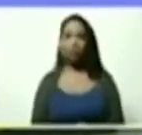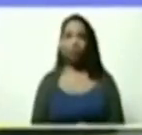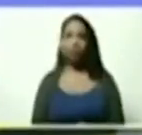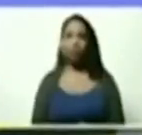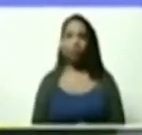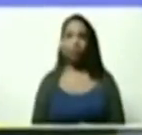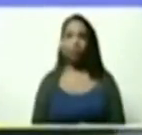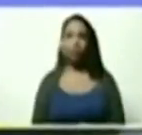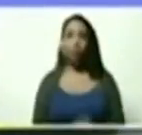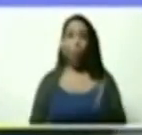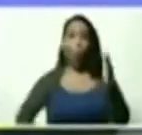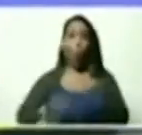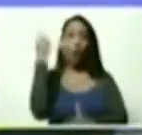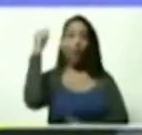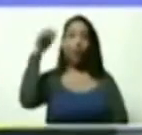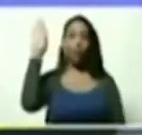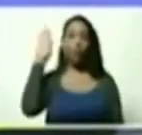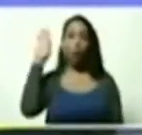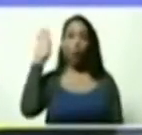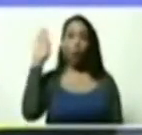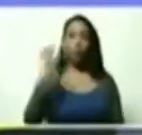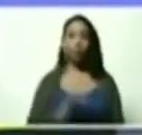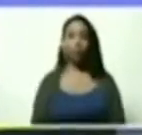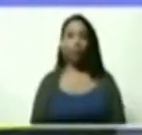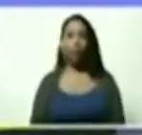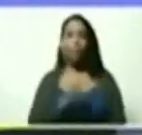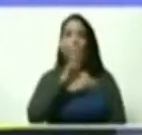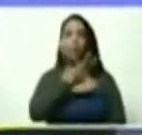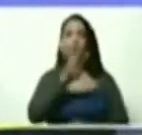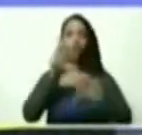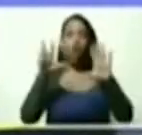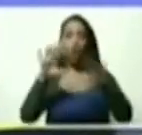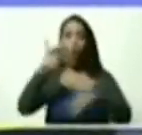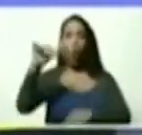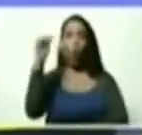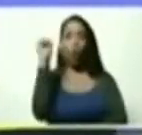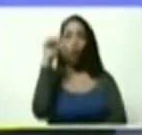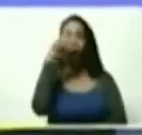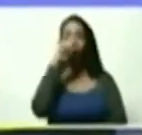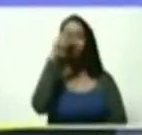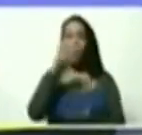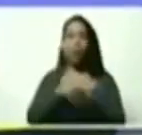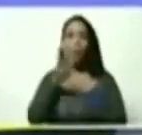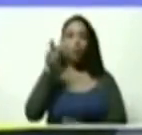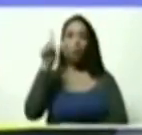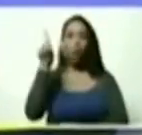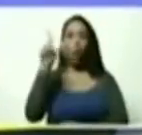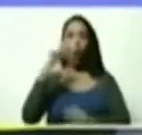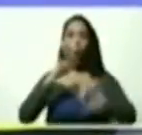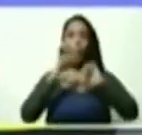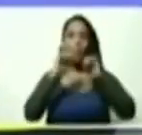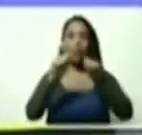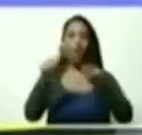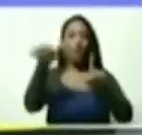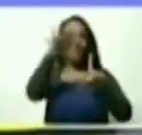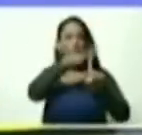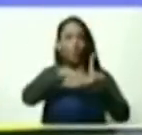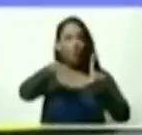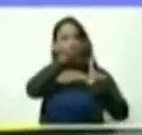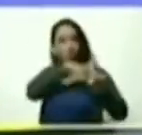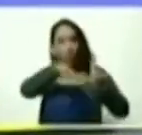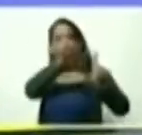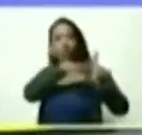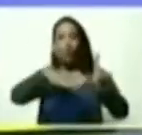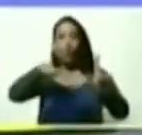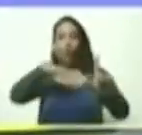Y una vez que se juramenta el 28 de julio del año 2021, comienza la conspiración para un